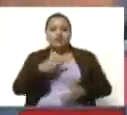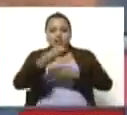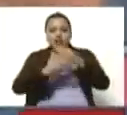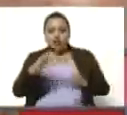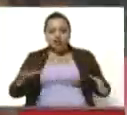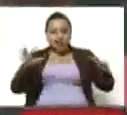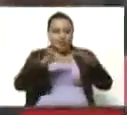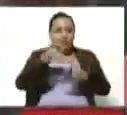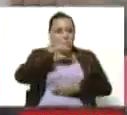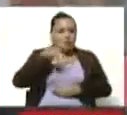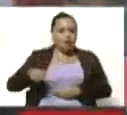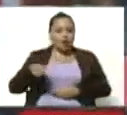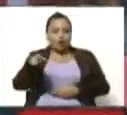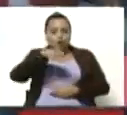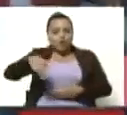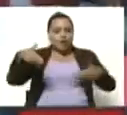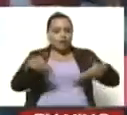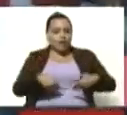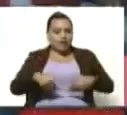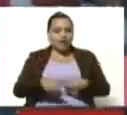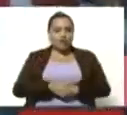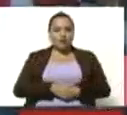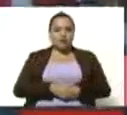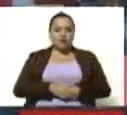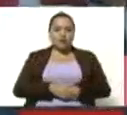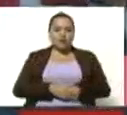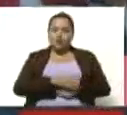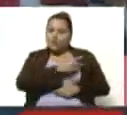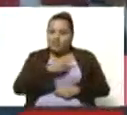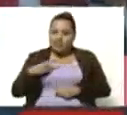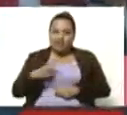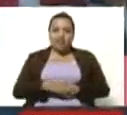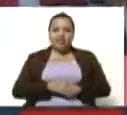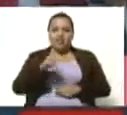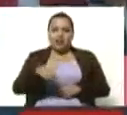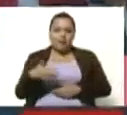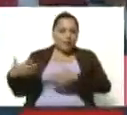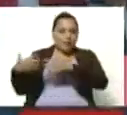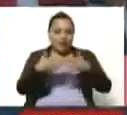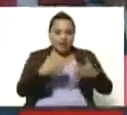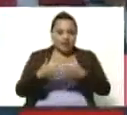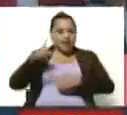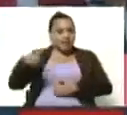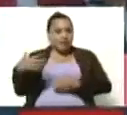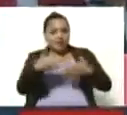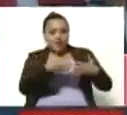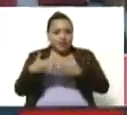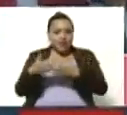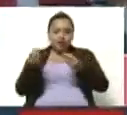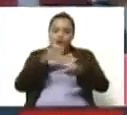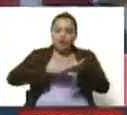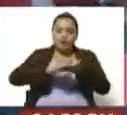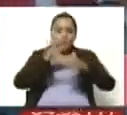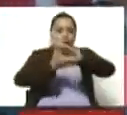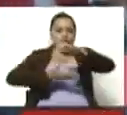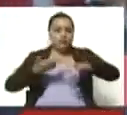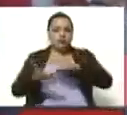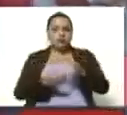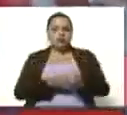el pueblo en sus luchas en su aspiraciones en su batalla o en la batalla para resolver los problemas